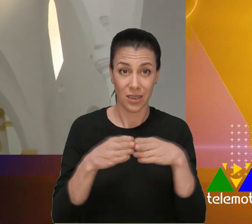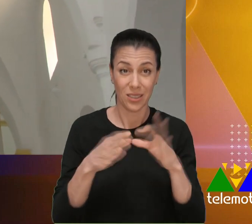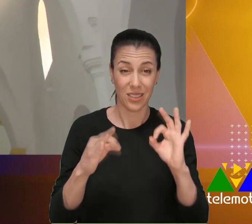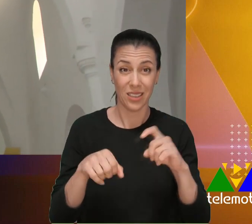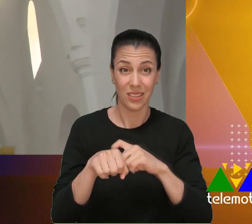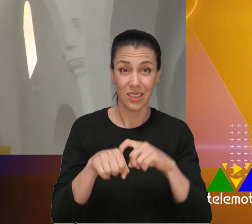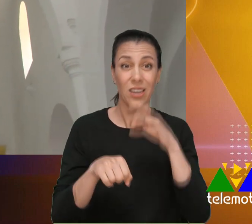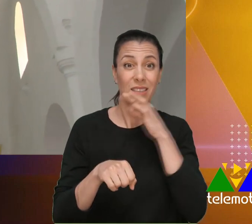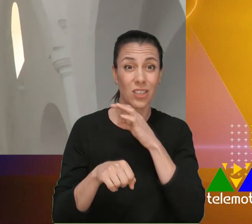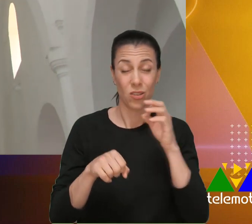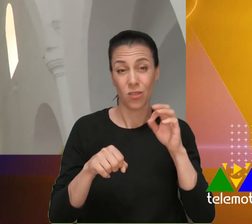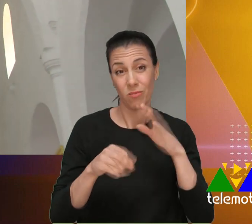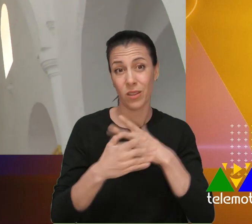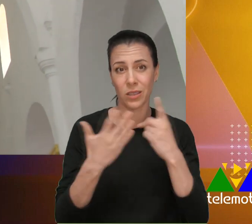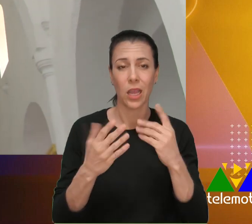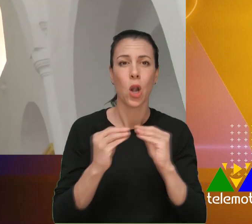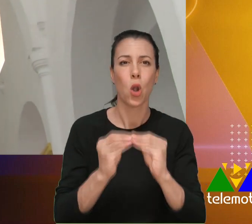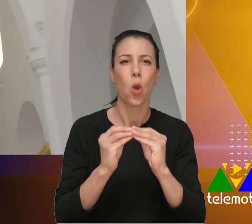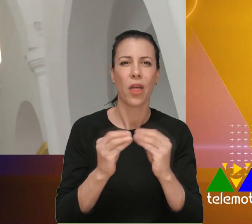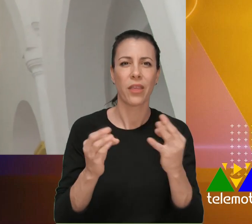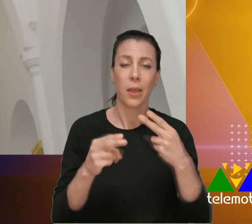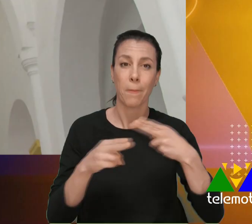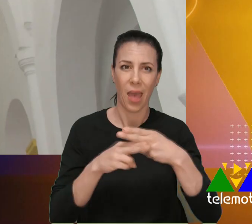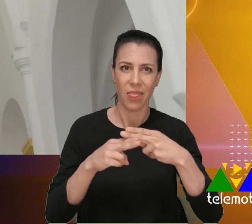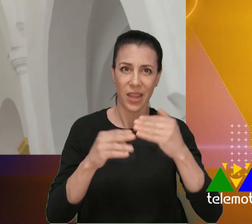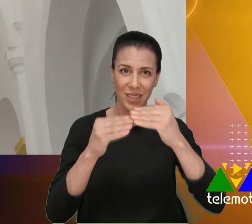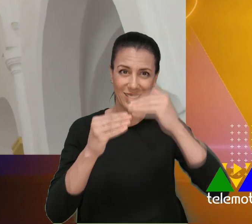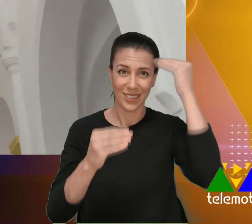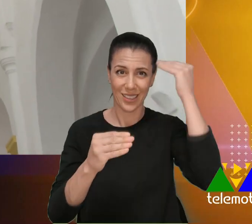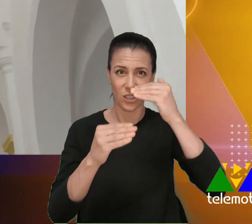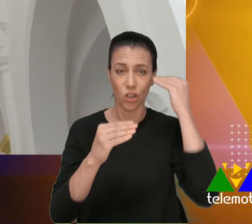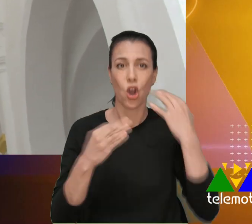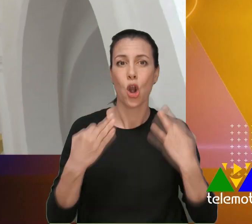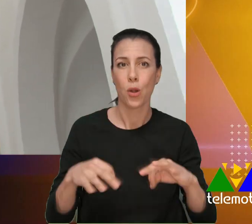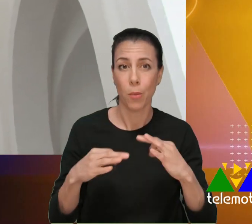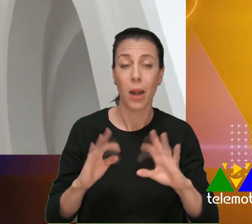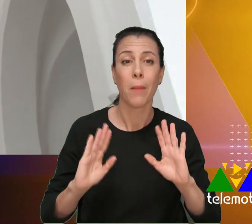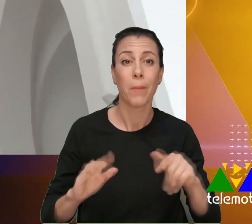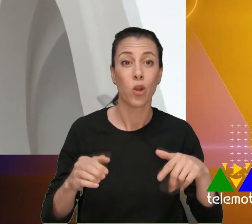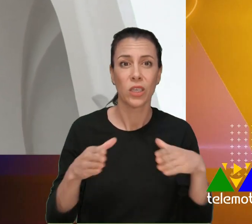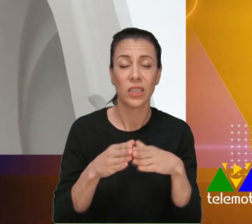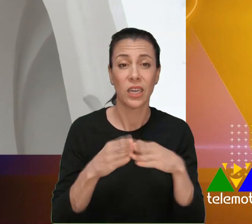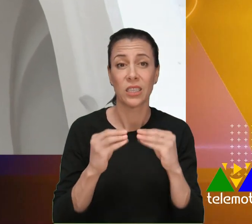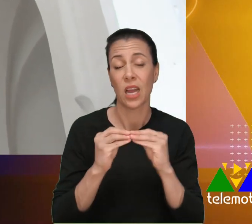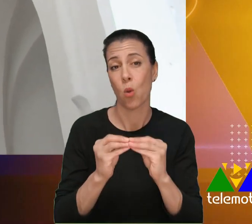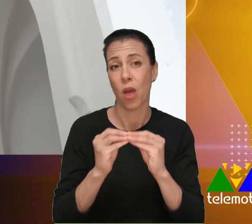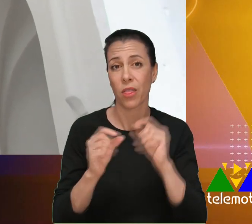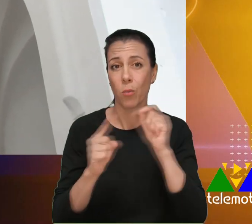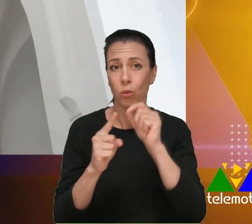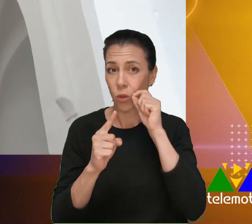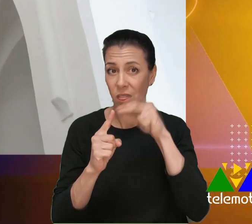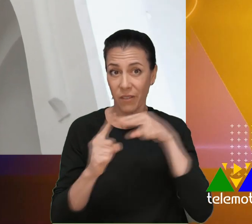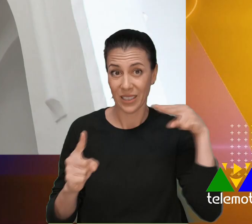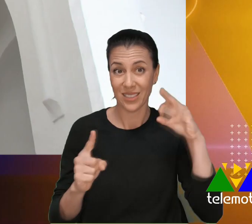mudéjares se hicieran de par y hilera, es decir, los techos fueran de madera. Pero como esta iglesia se hace desde el punto de vista